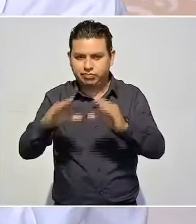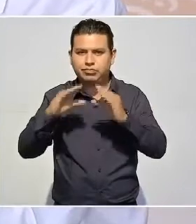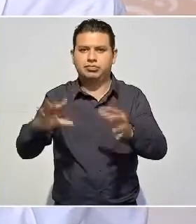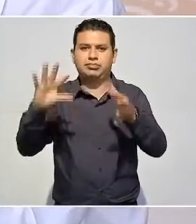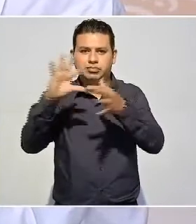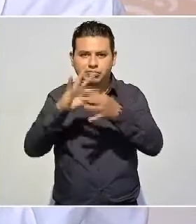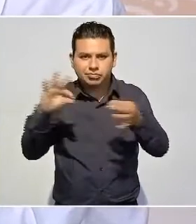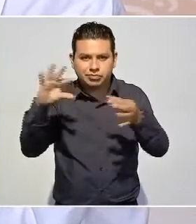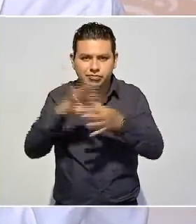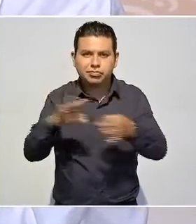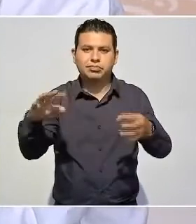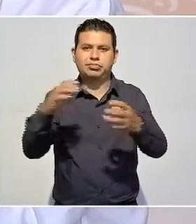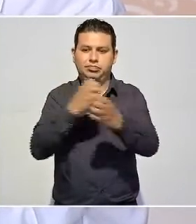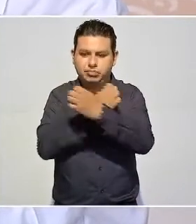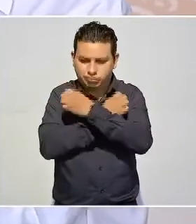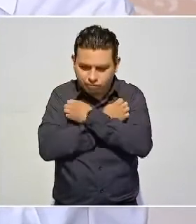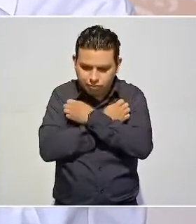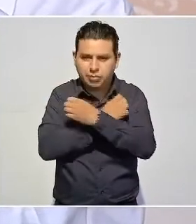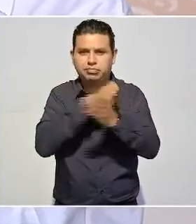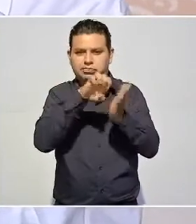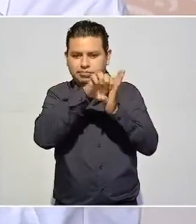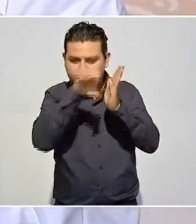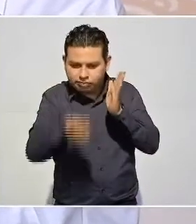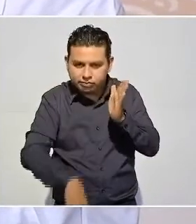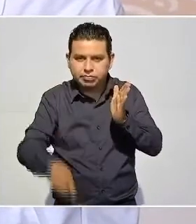principios, ejemplo,